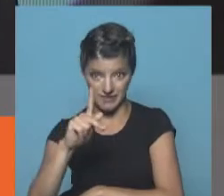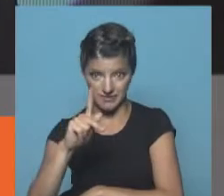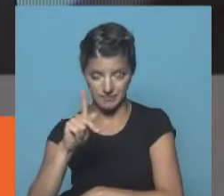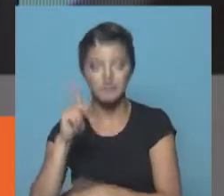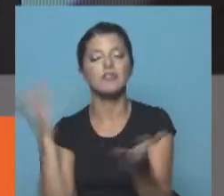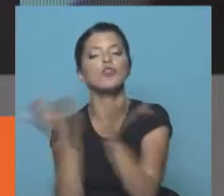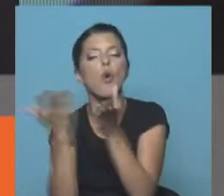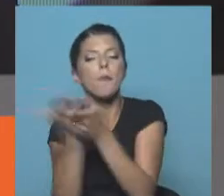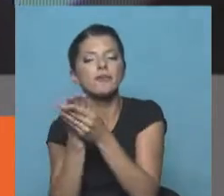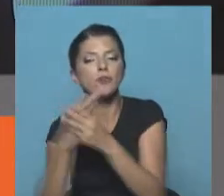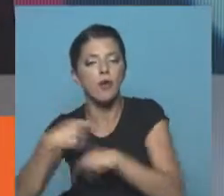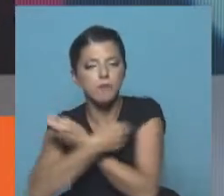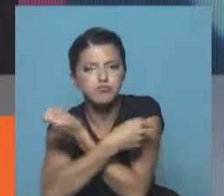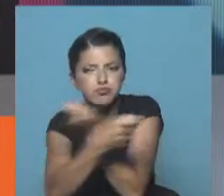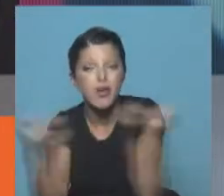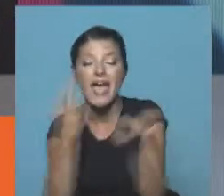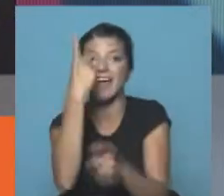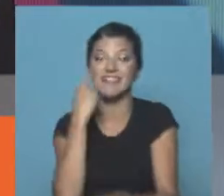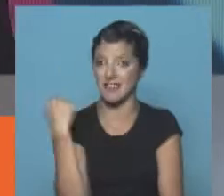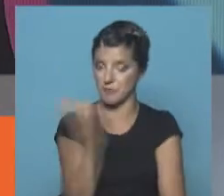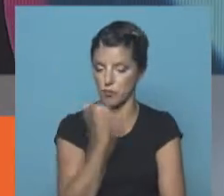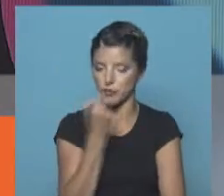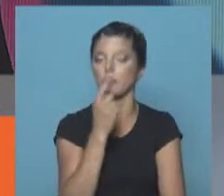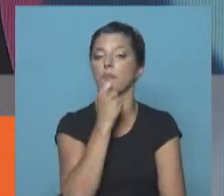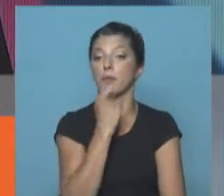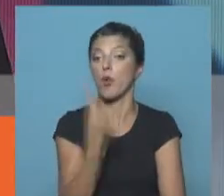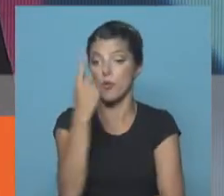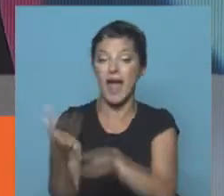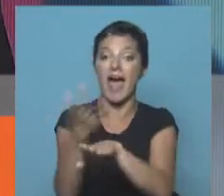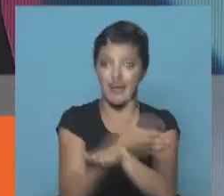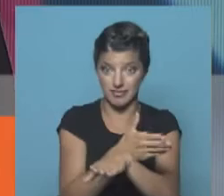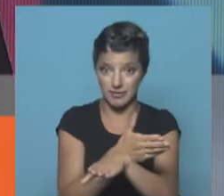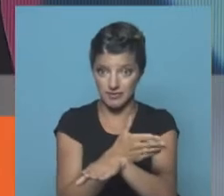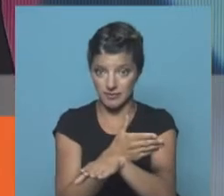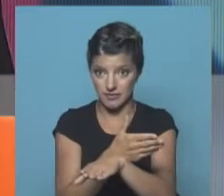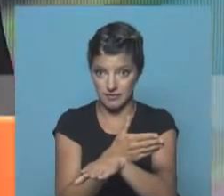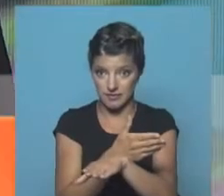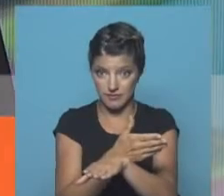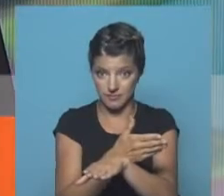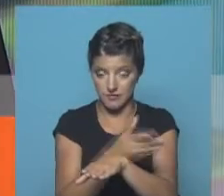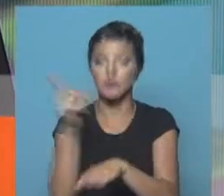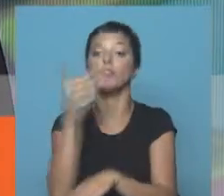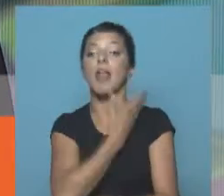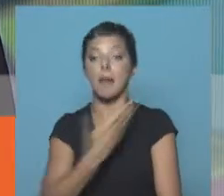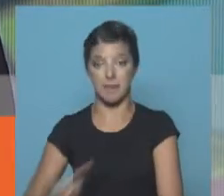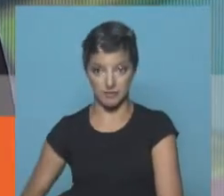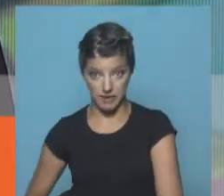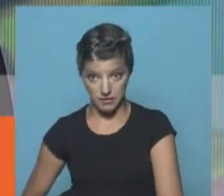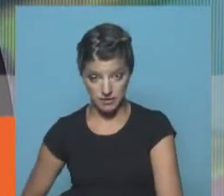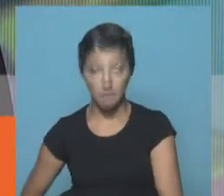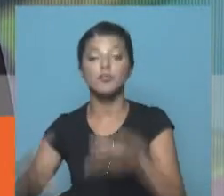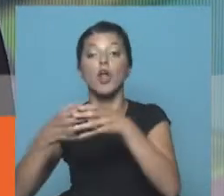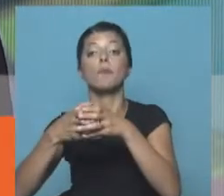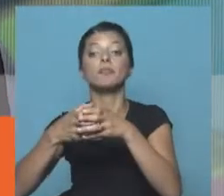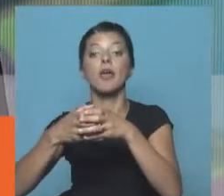documentos que distribuyeron en fechas clave. Una antes de la Convención Demócrata, en la cual tuvo que renunciar la presidenta del Comité